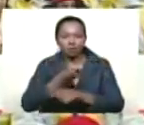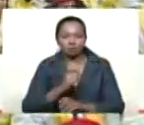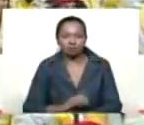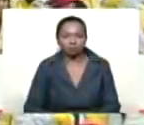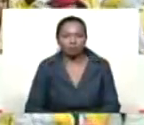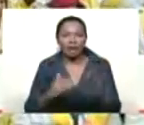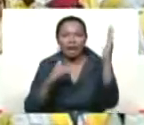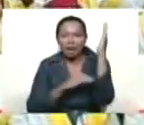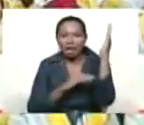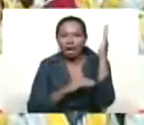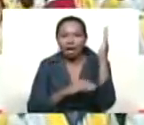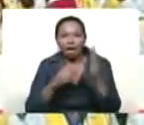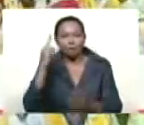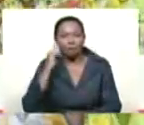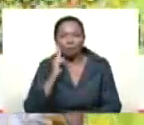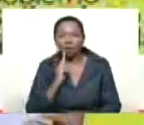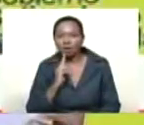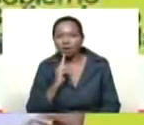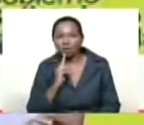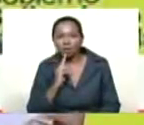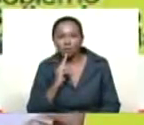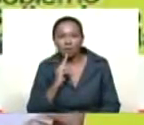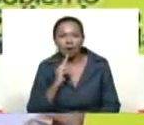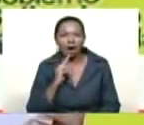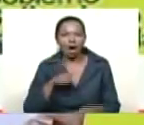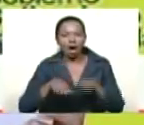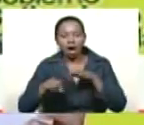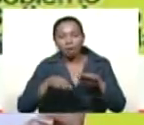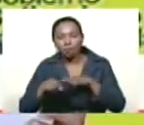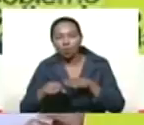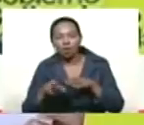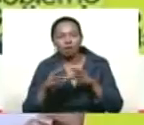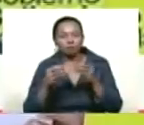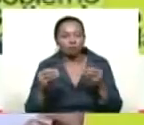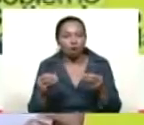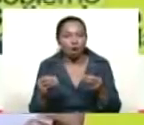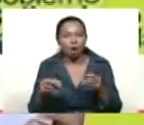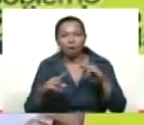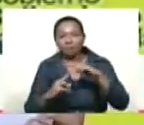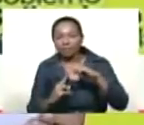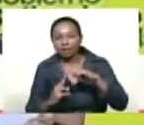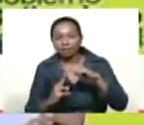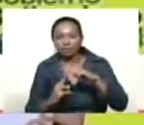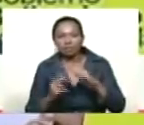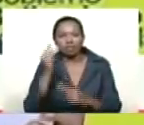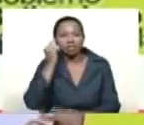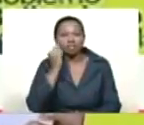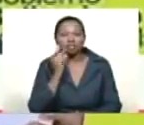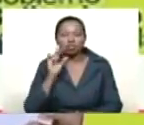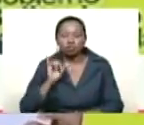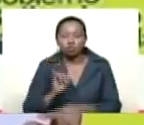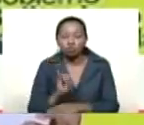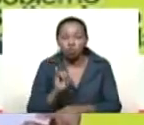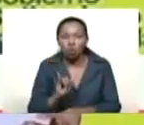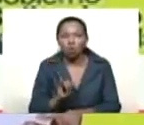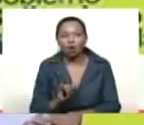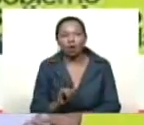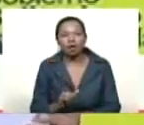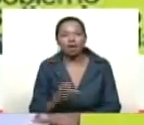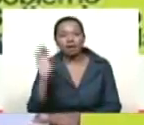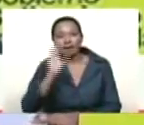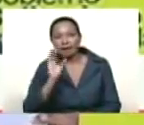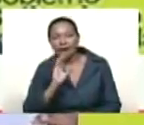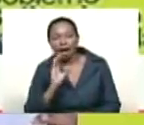Lara, Bolívar, Apure, Portuguesa, Sucre, Táchira, Anzoátegui, Distrito